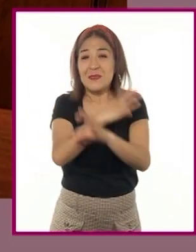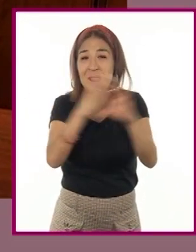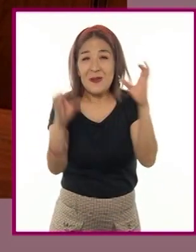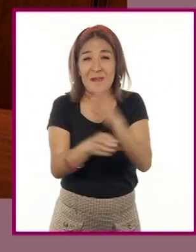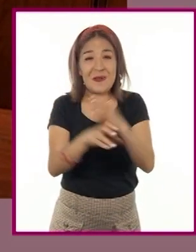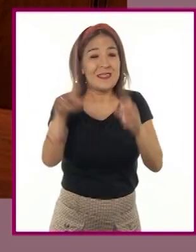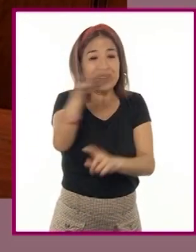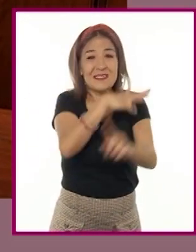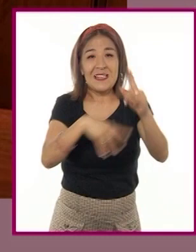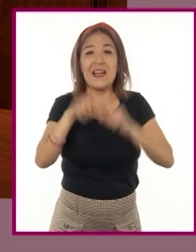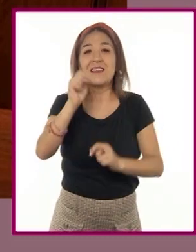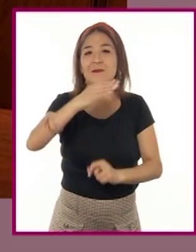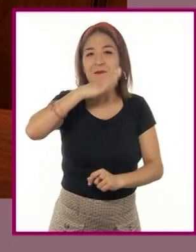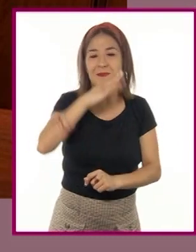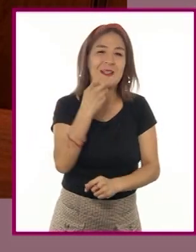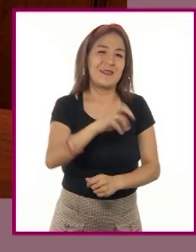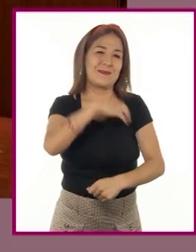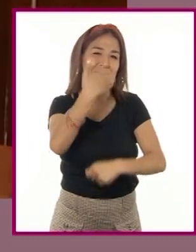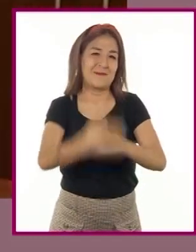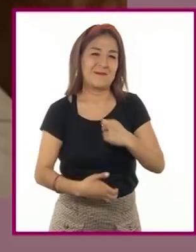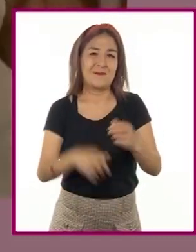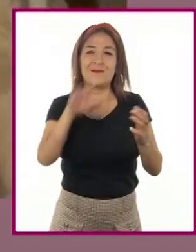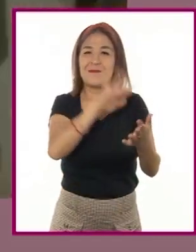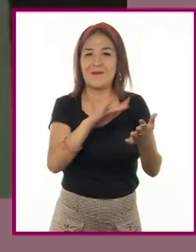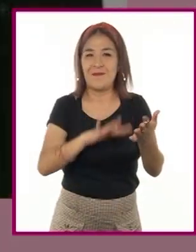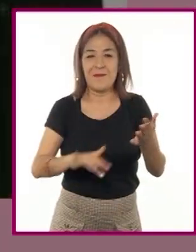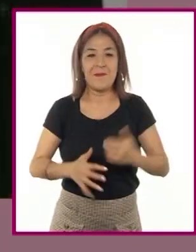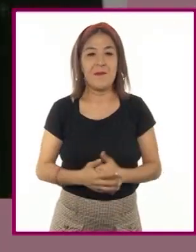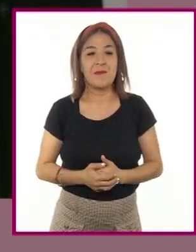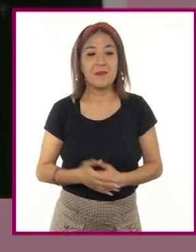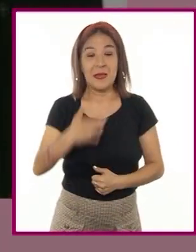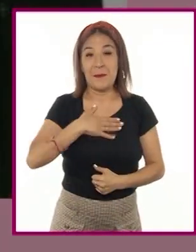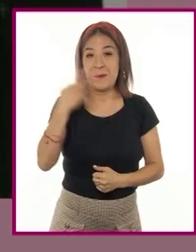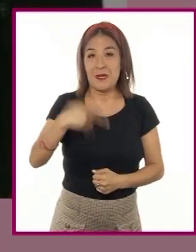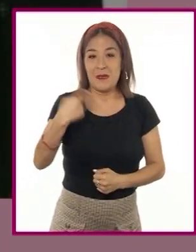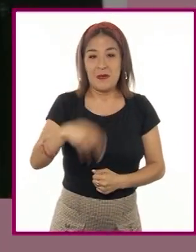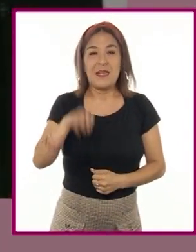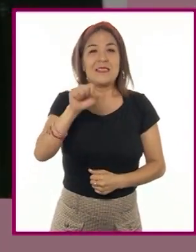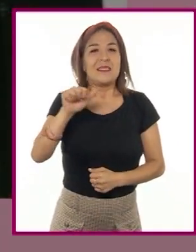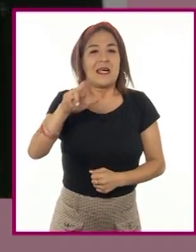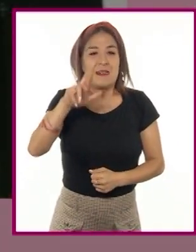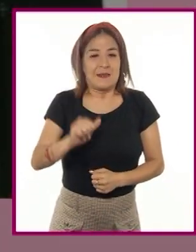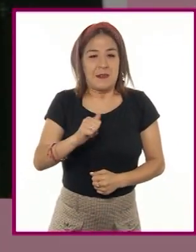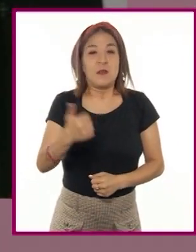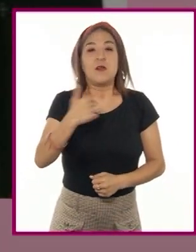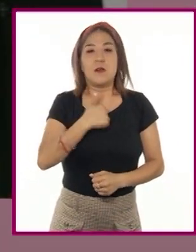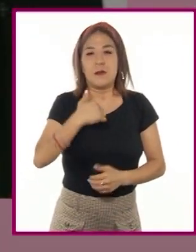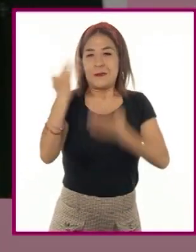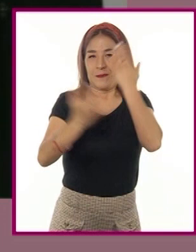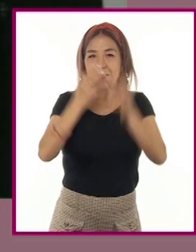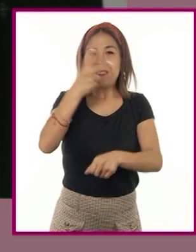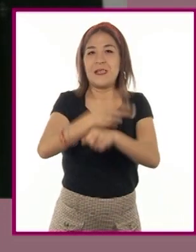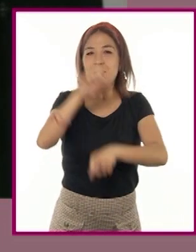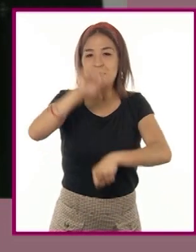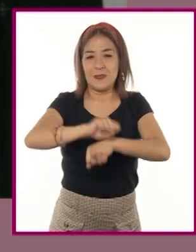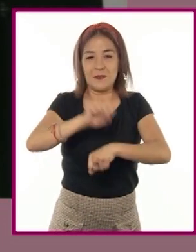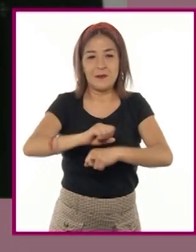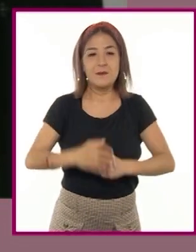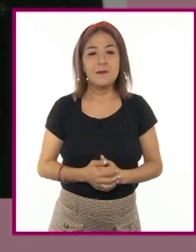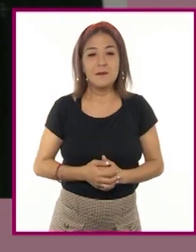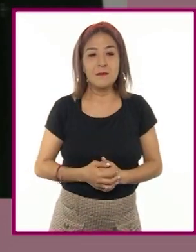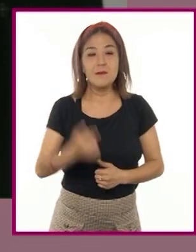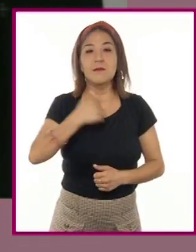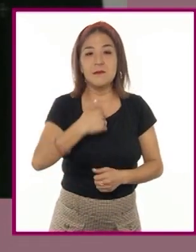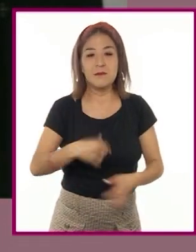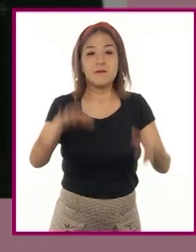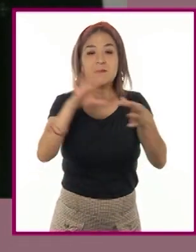mazorca. Hasta aquí mi lectura. Mi nombre es Sara, soy estudiante del segundo grado de secundaria. El mito